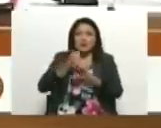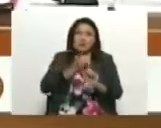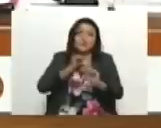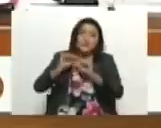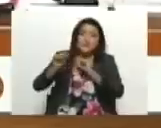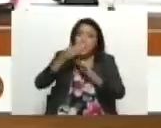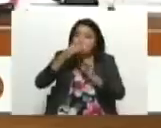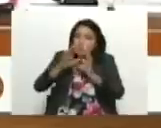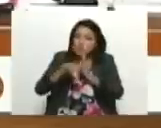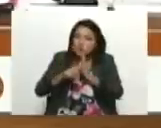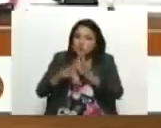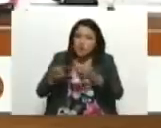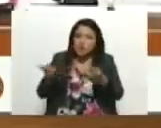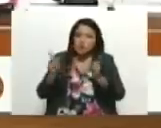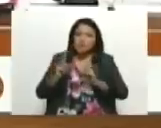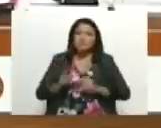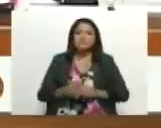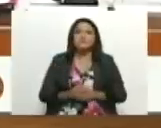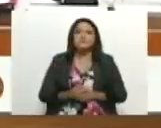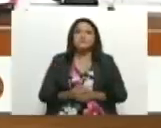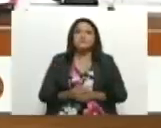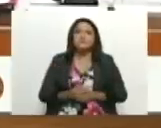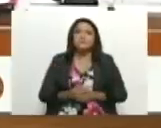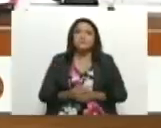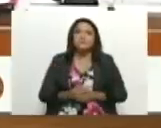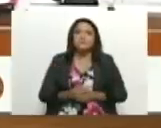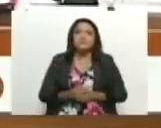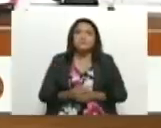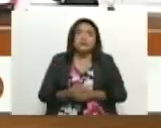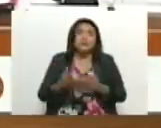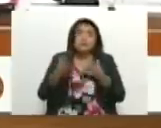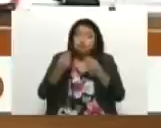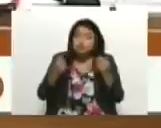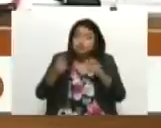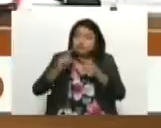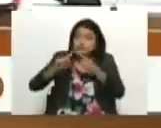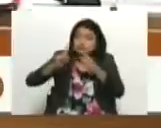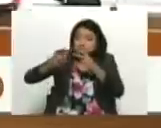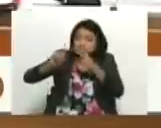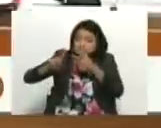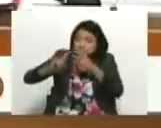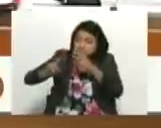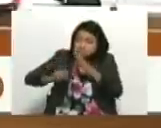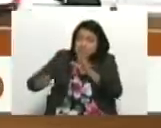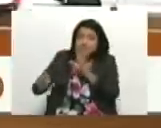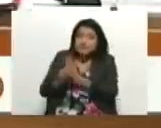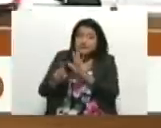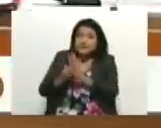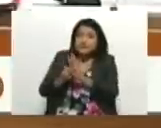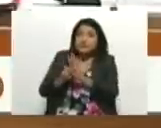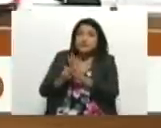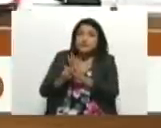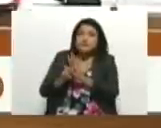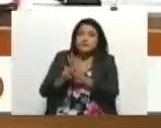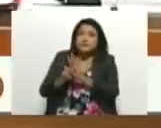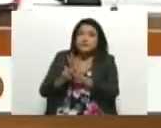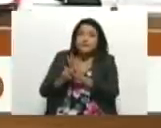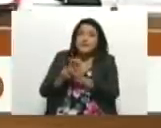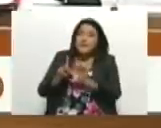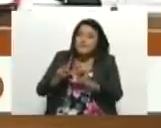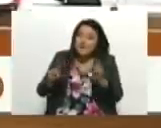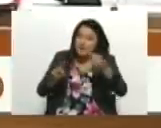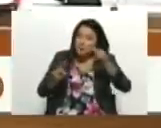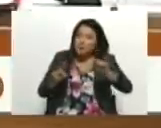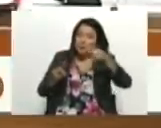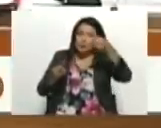Hay todo un bagaje legal que lo permite, pero hay un elemento fundamental.